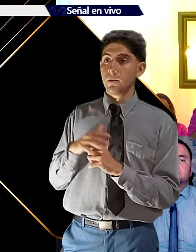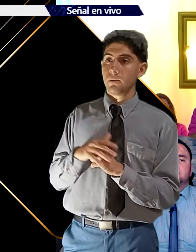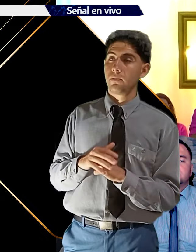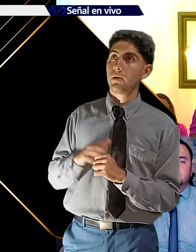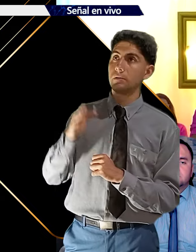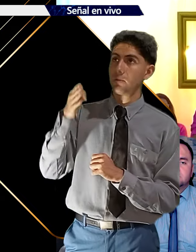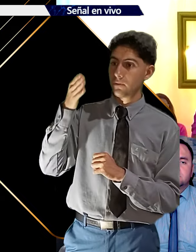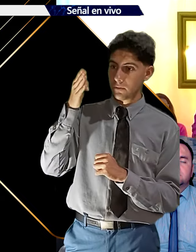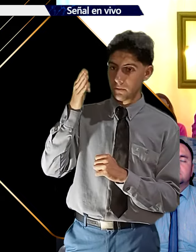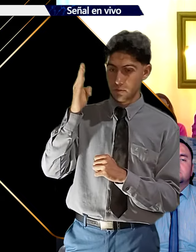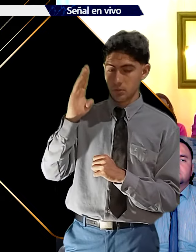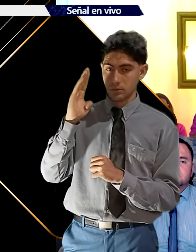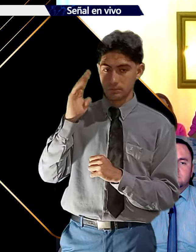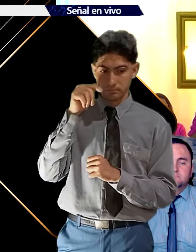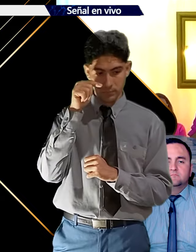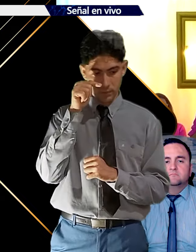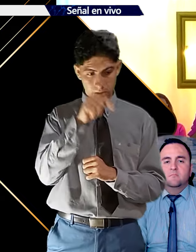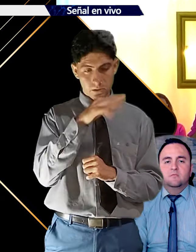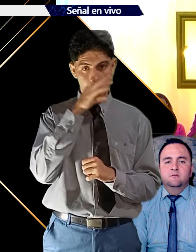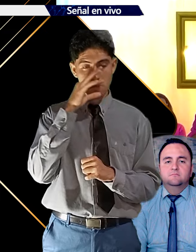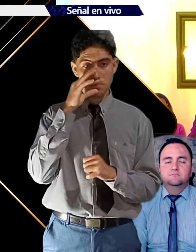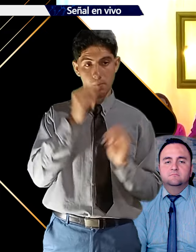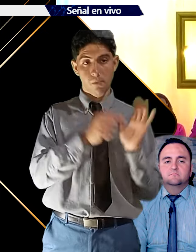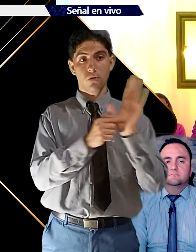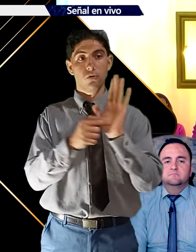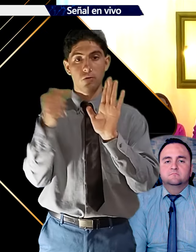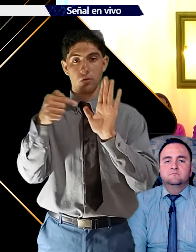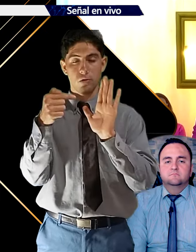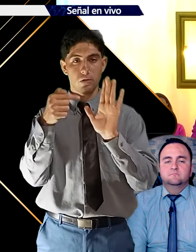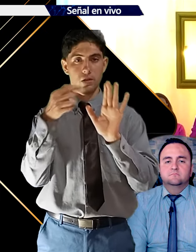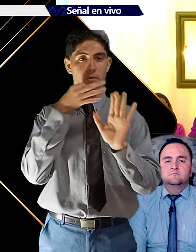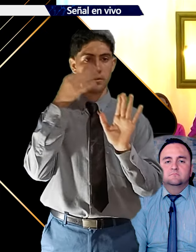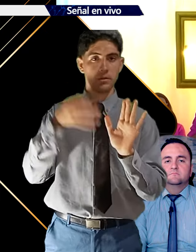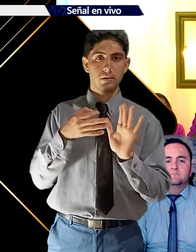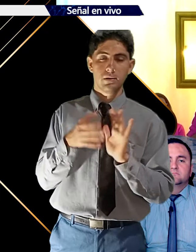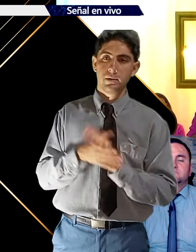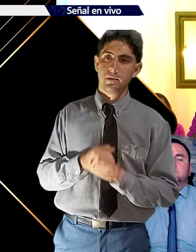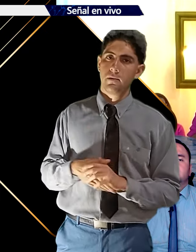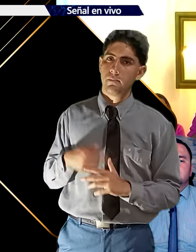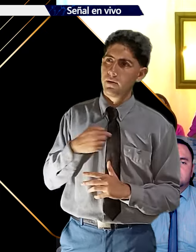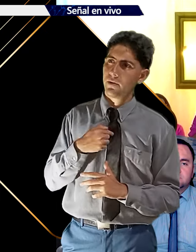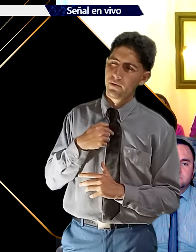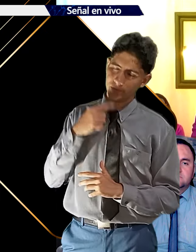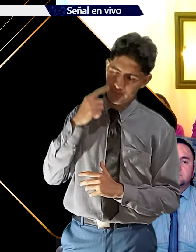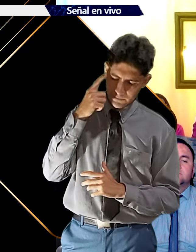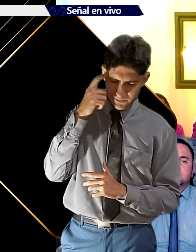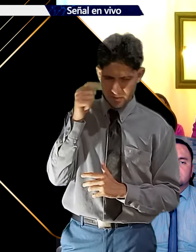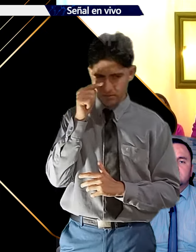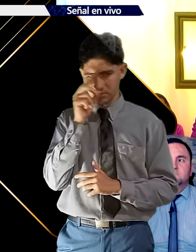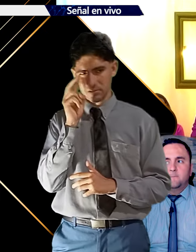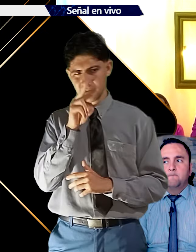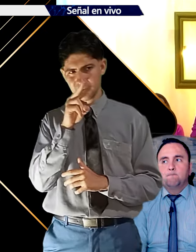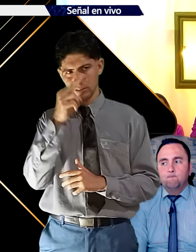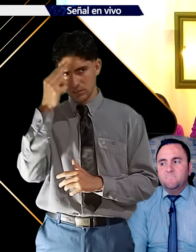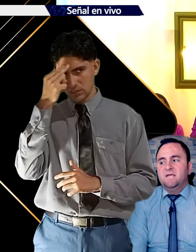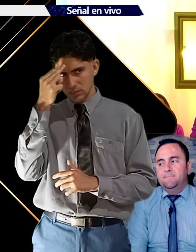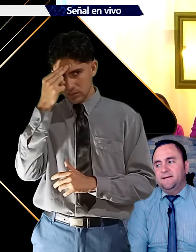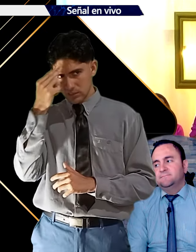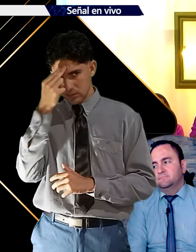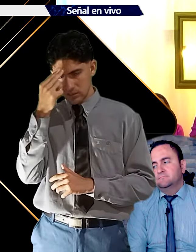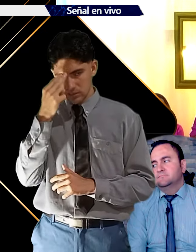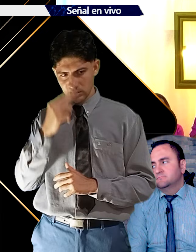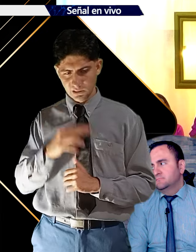pero al poco tiempo Dios sacó a la luz la situación de ese hombre tan terrible, pero este muchacho llegó a sentirse cautivo y cada vez que pensaba